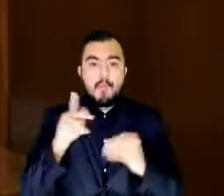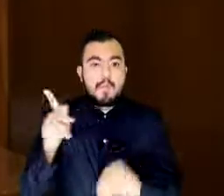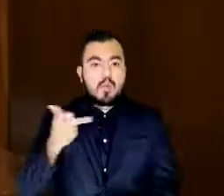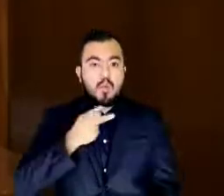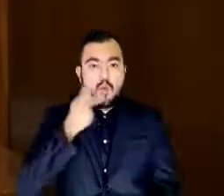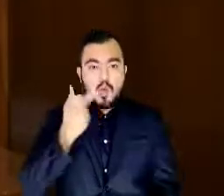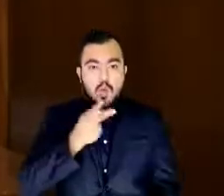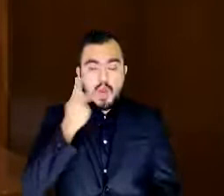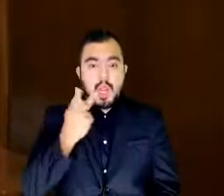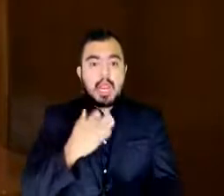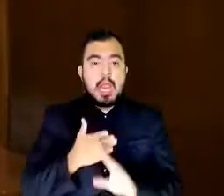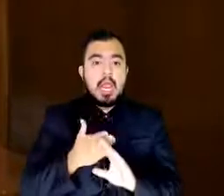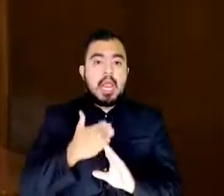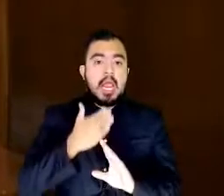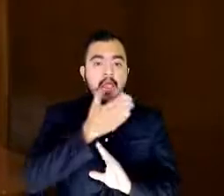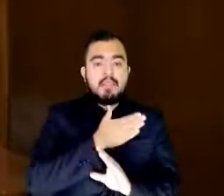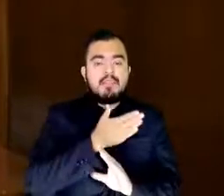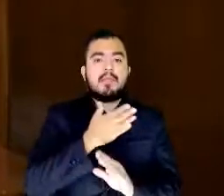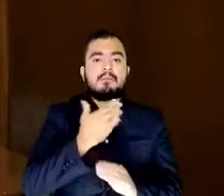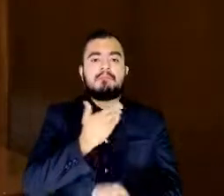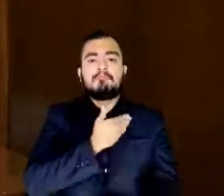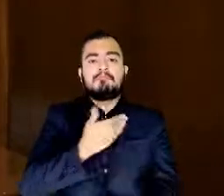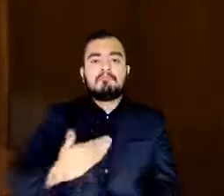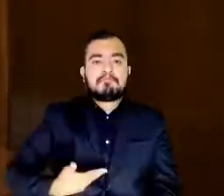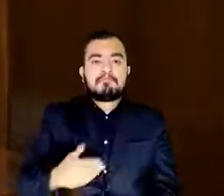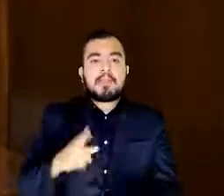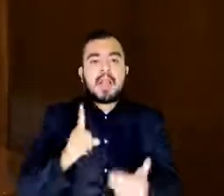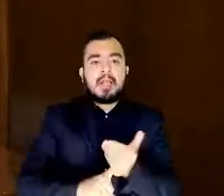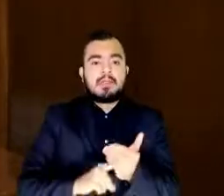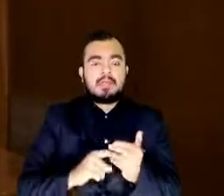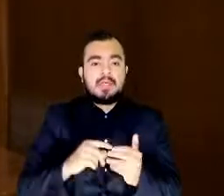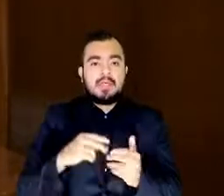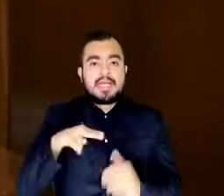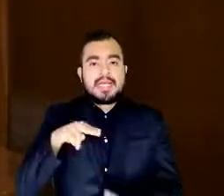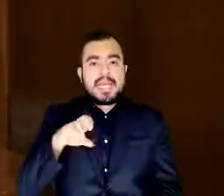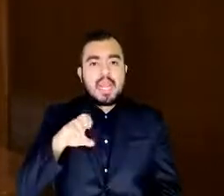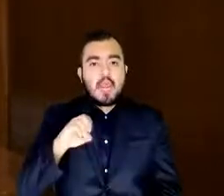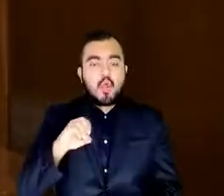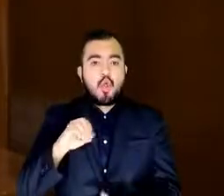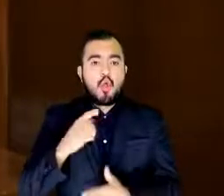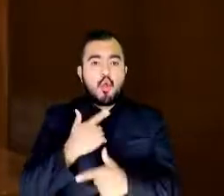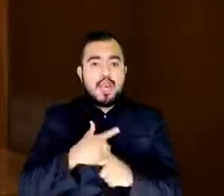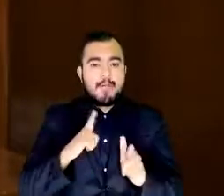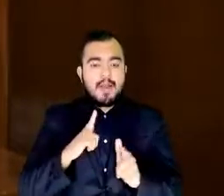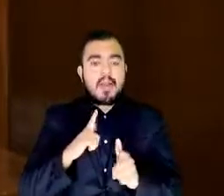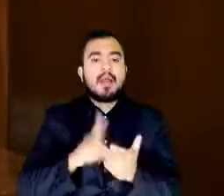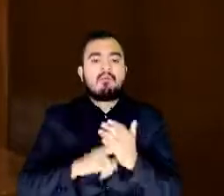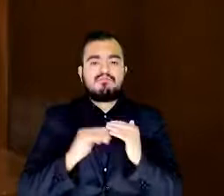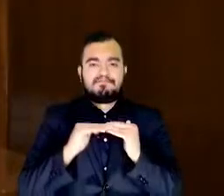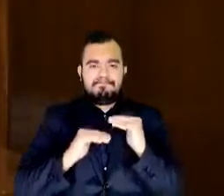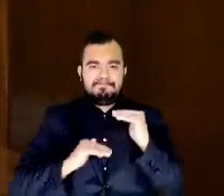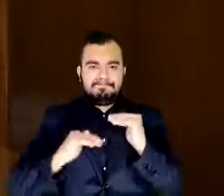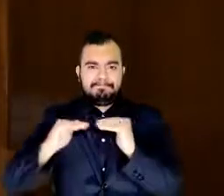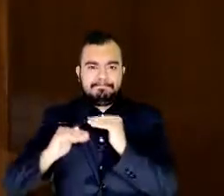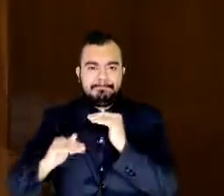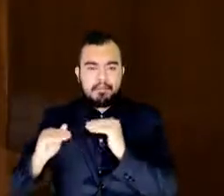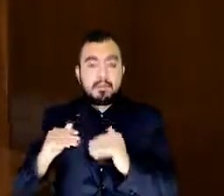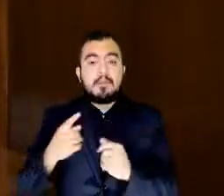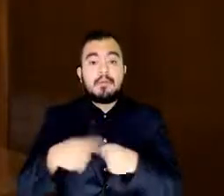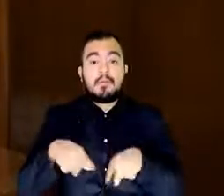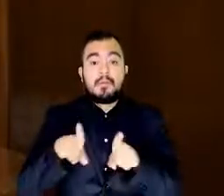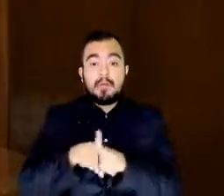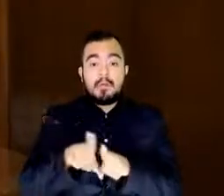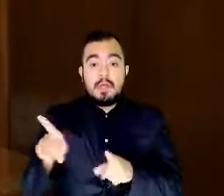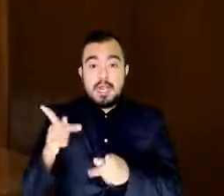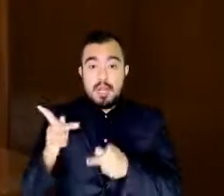impregnaron de los regímenes neoliberales, aclarando las brechas de desigualdad y las asimetrías del poder. Según la encuesta nacional de